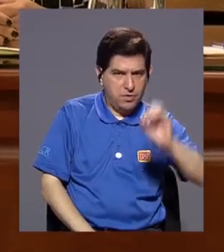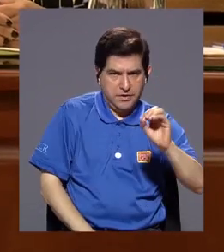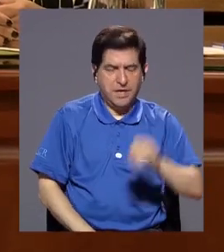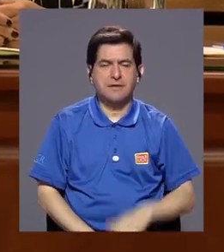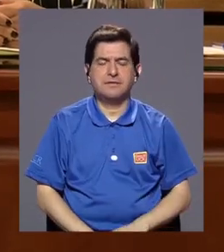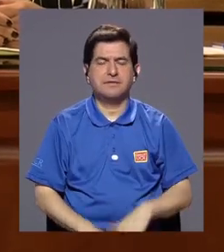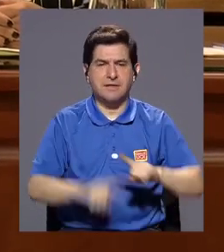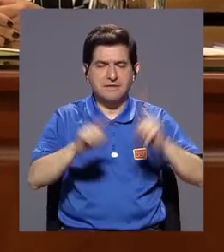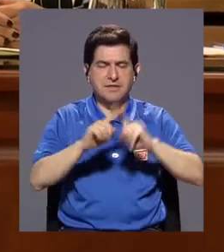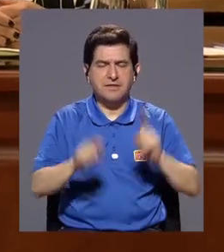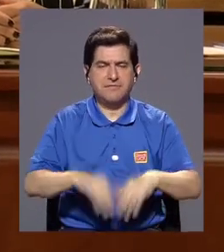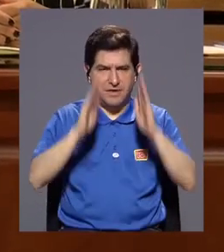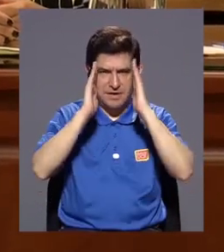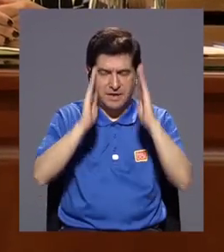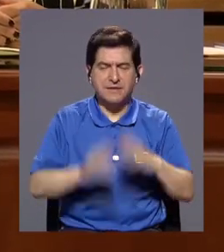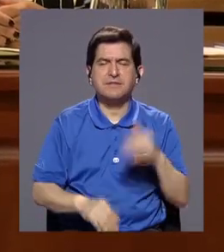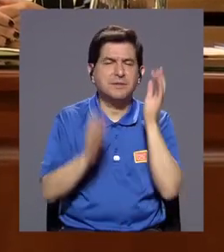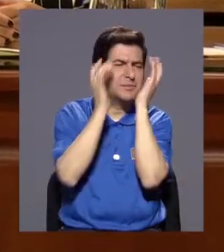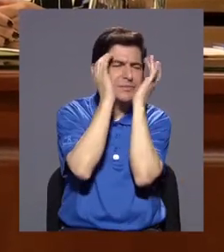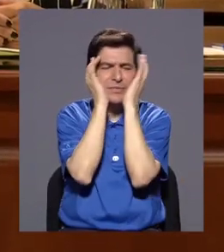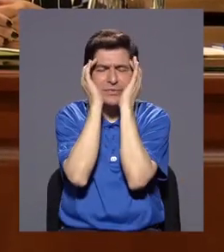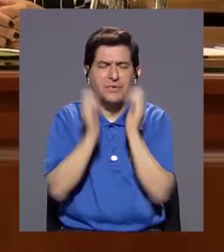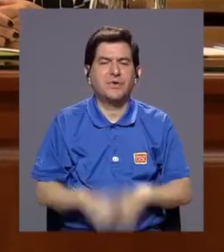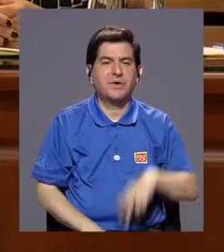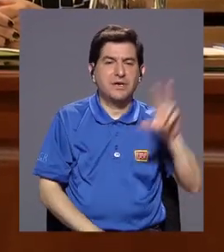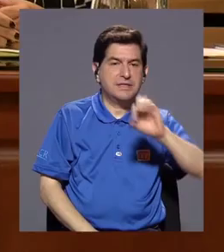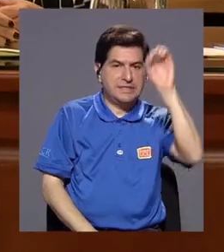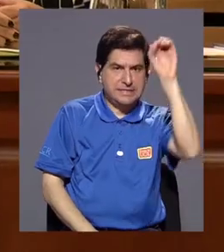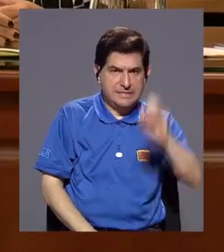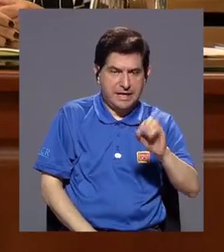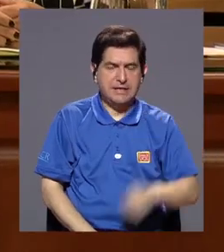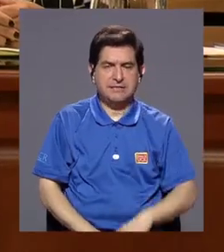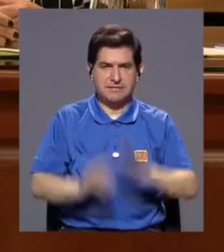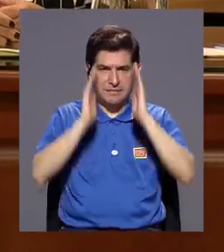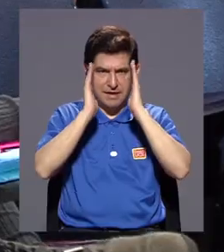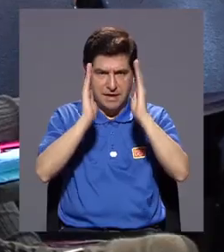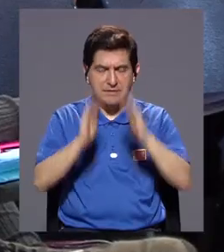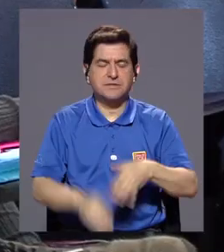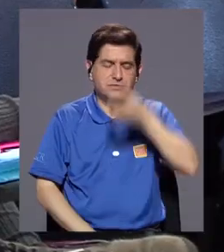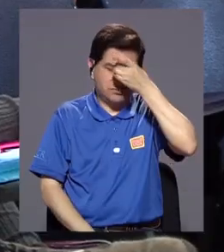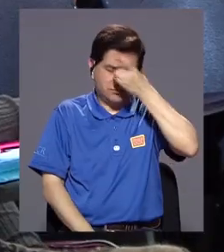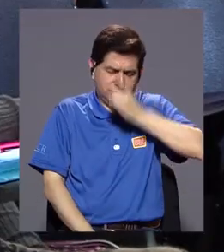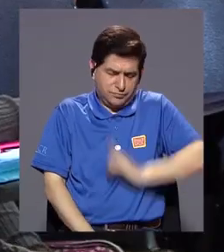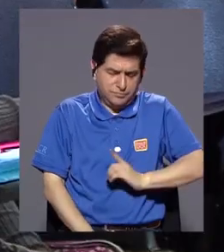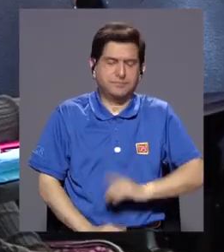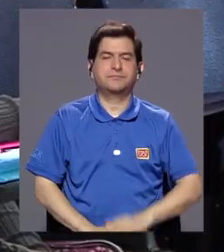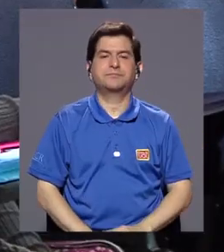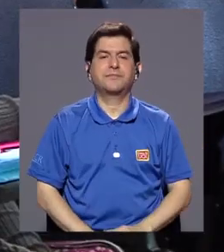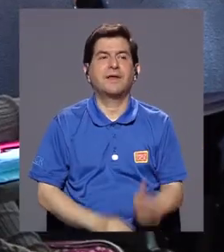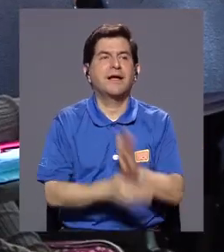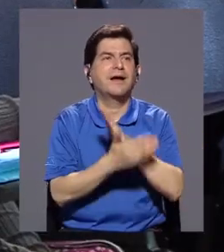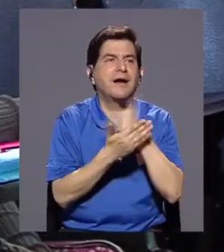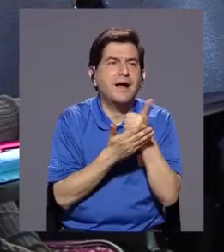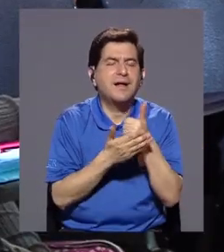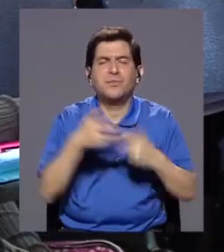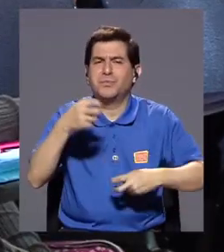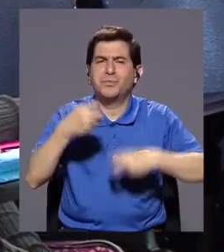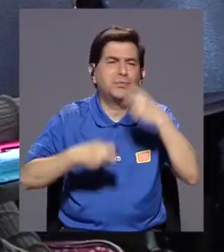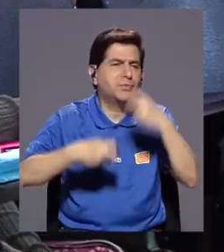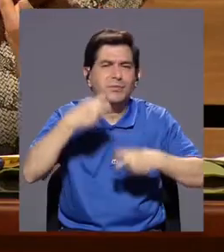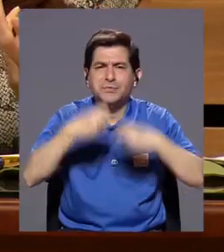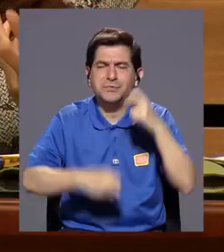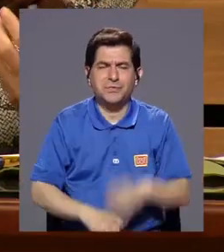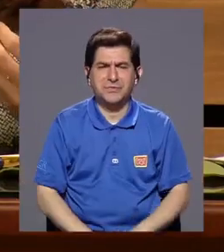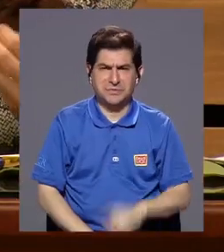consultas por ansiedad y un 30% de consultas por depresión. Algunas de las problemáticas, por